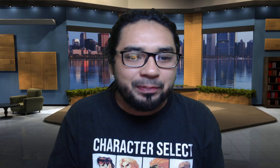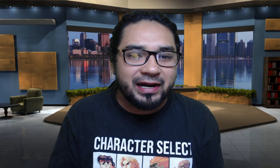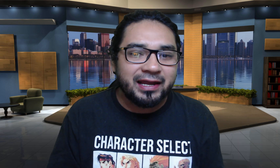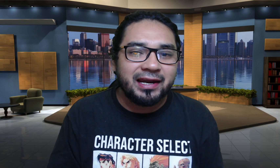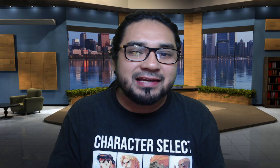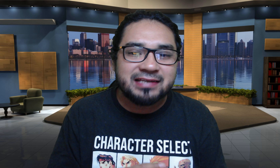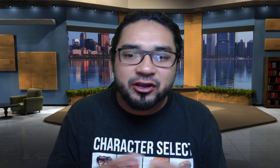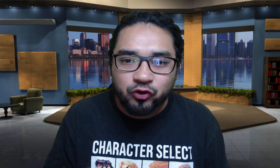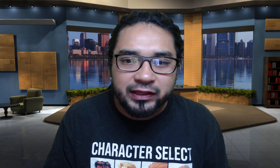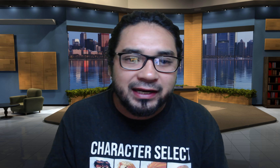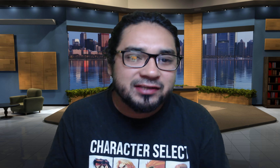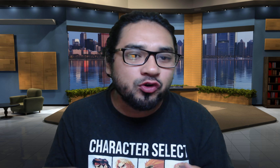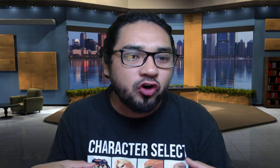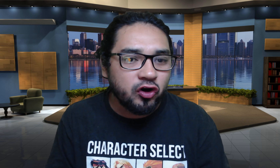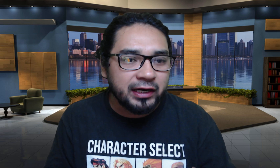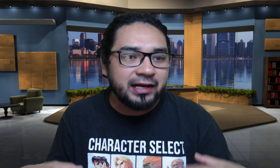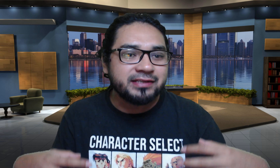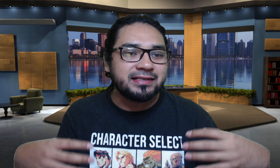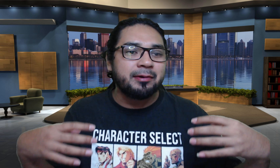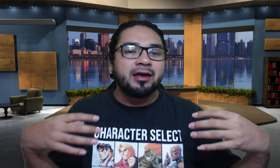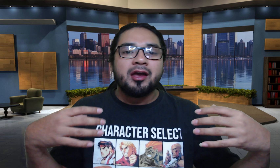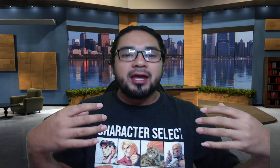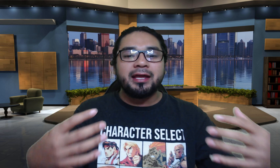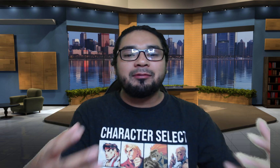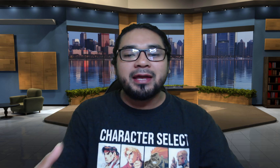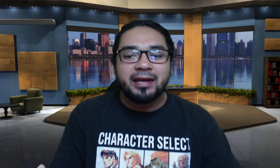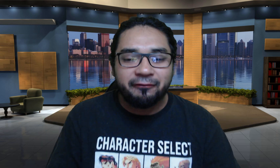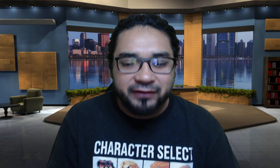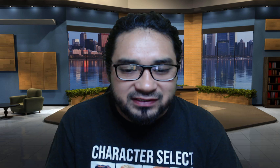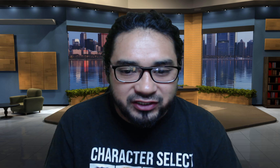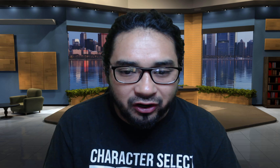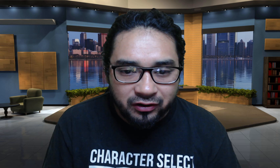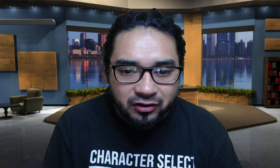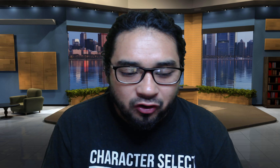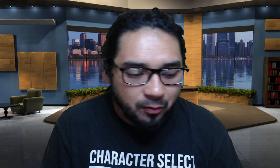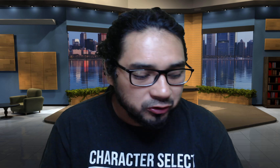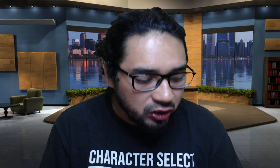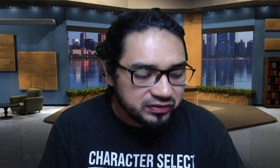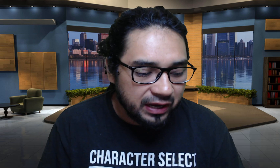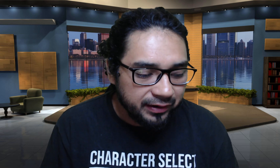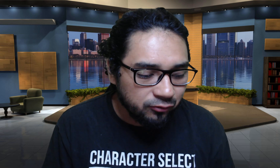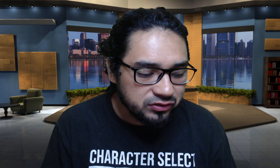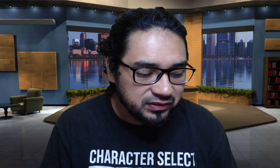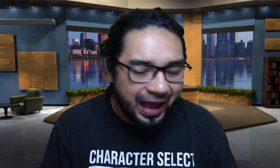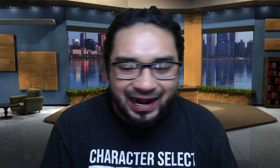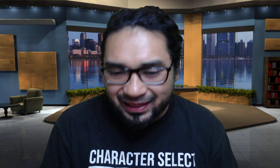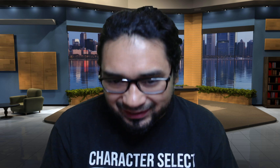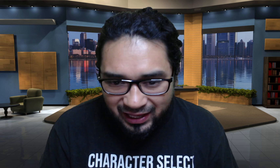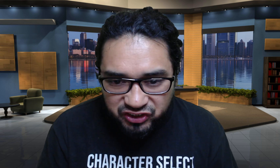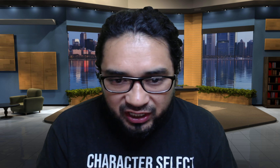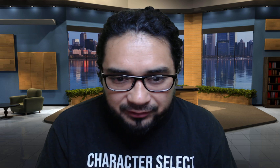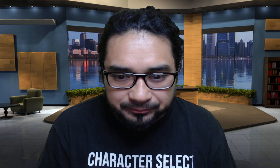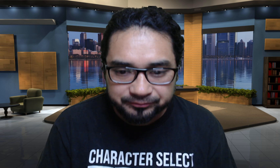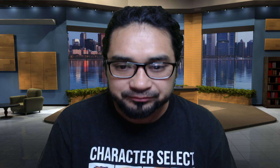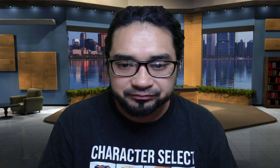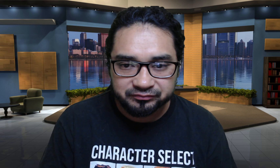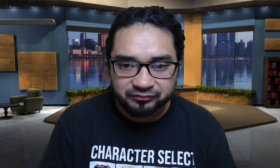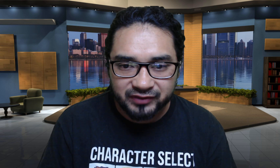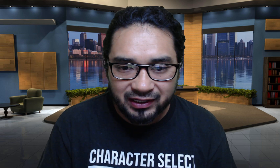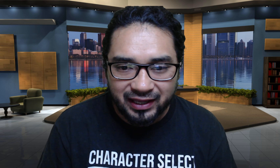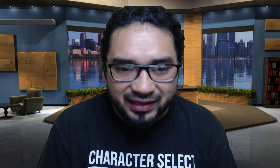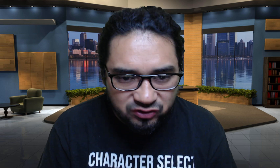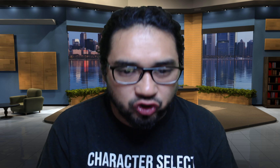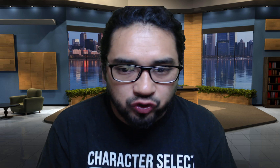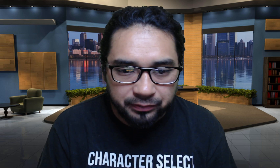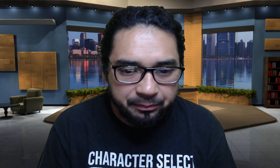buscarlo para que les ayude les socorre les debe el beneficio como todos sabemos a la derecha